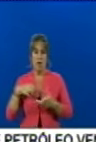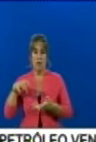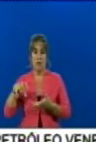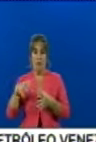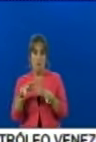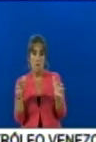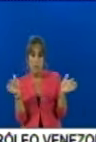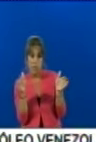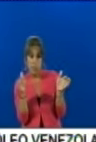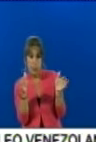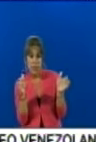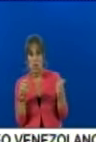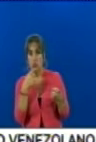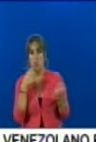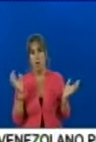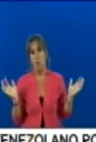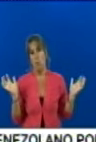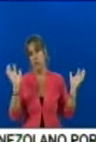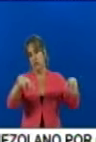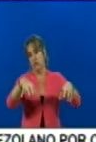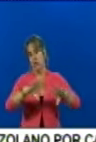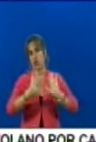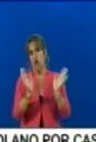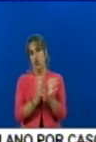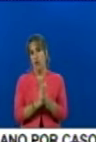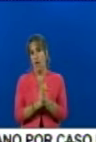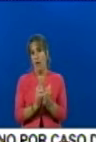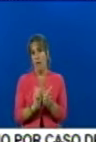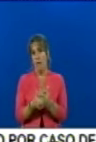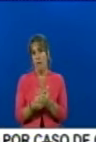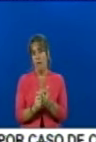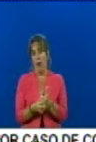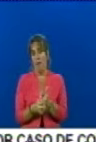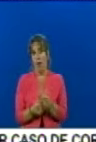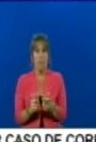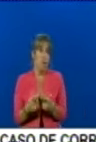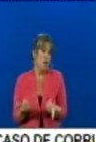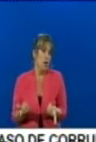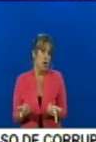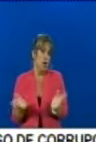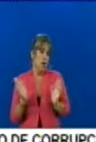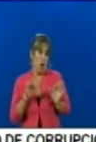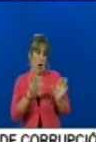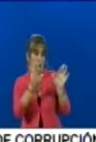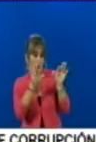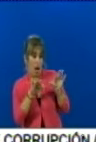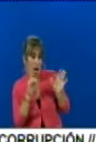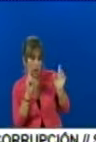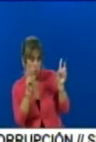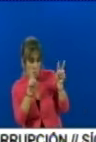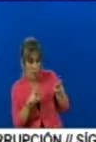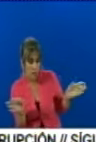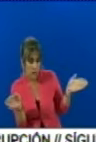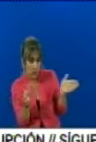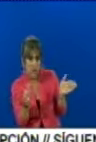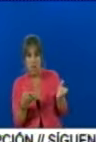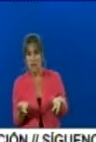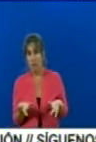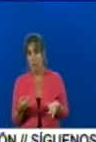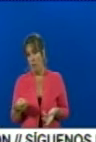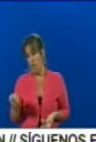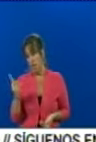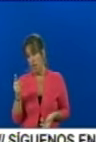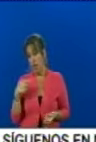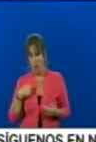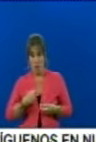nuestro mercadito. No se puede poner la totalidad del producto papa, porque en primer lugar no tenemos la capacidad. Es decir, en esta primera